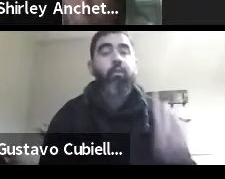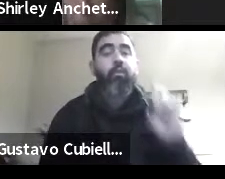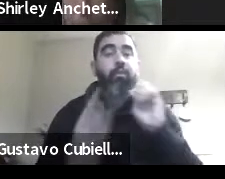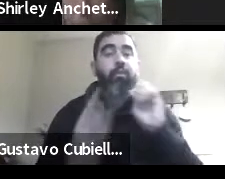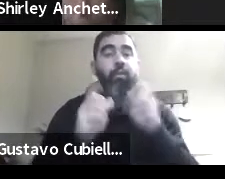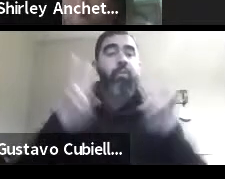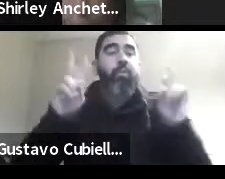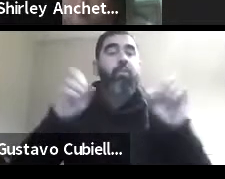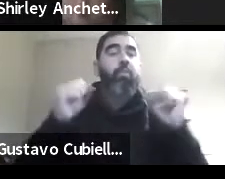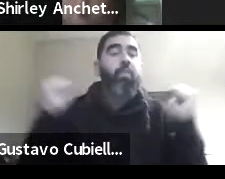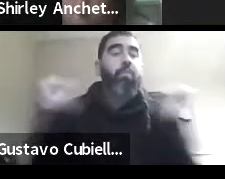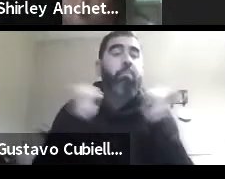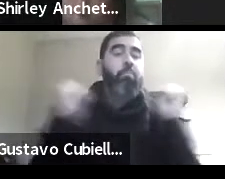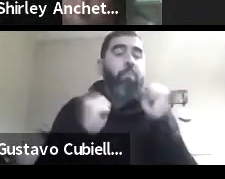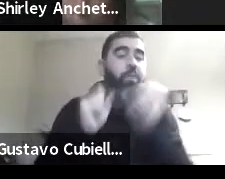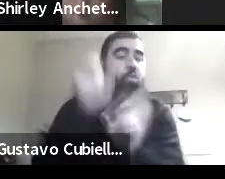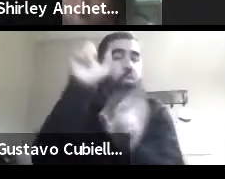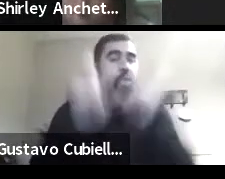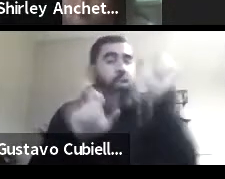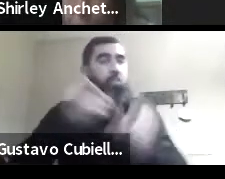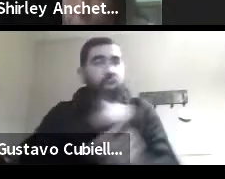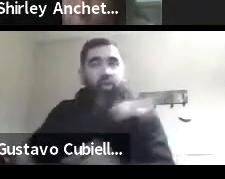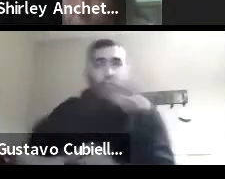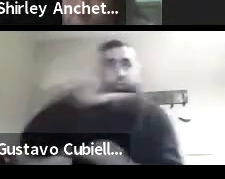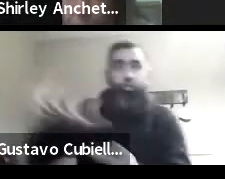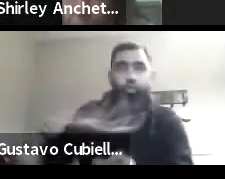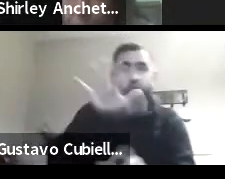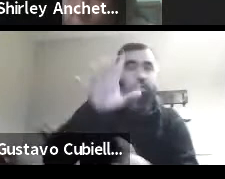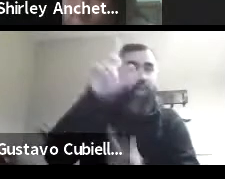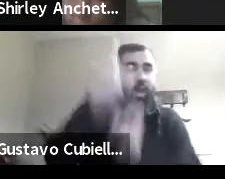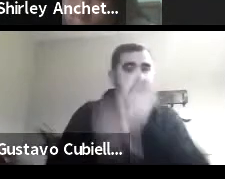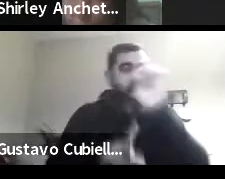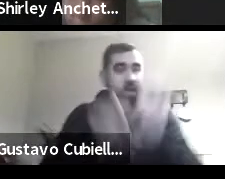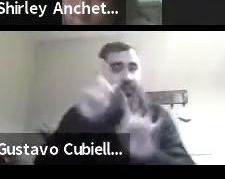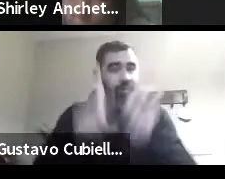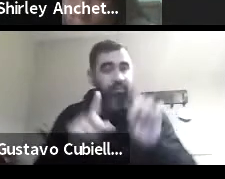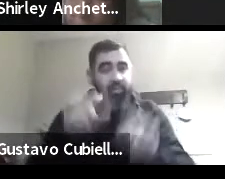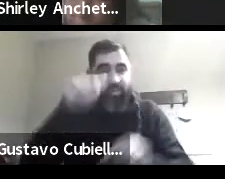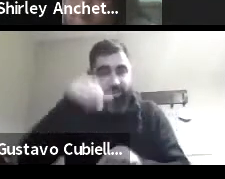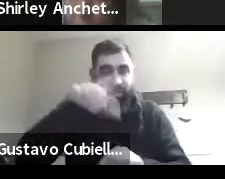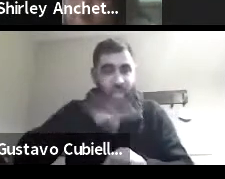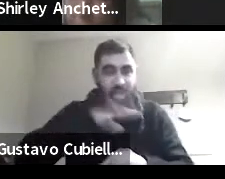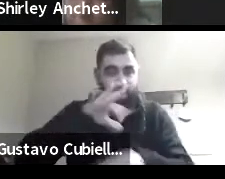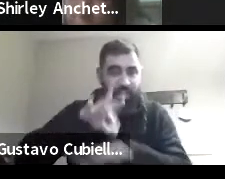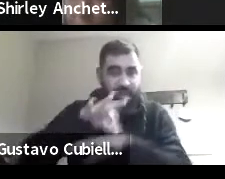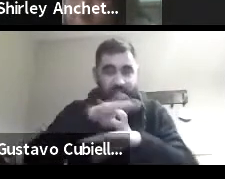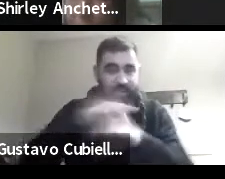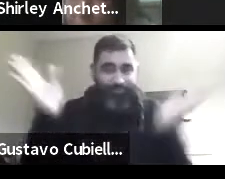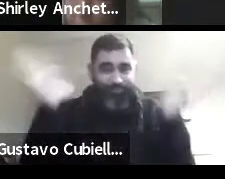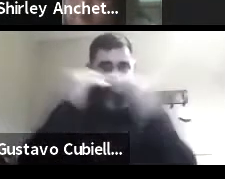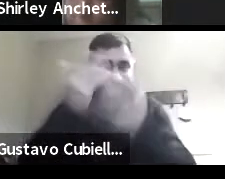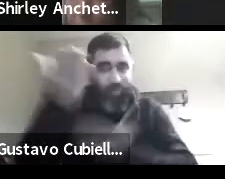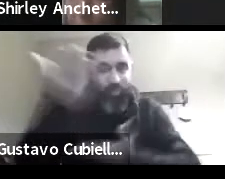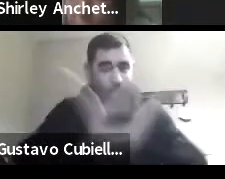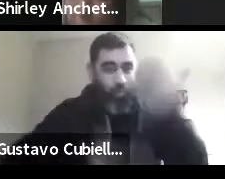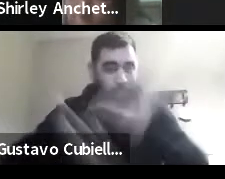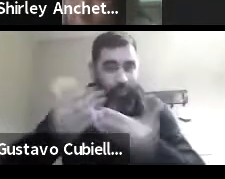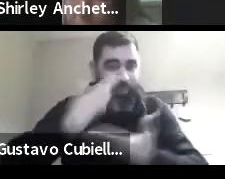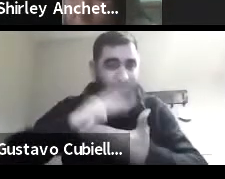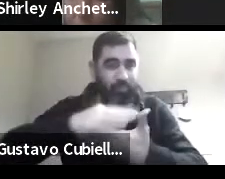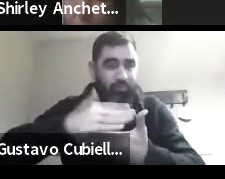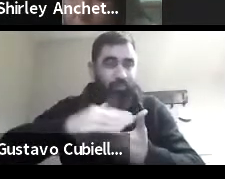los allegados. Entonces, acá tengo una diapo que no la puedo mostrar lamentablemente porque no se pudo compartir la pantalla, que dice